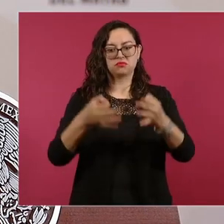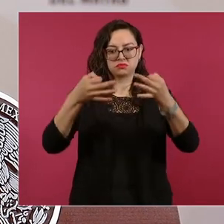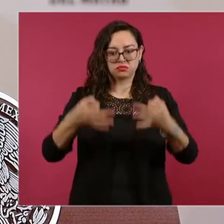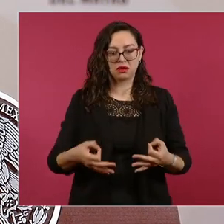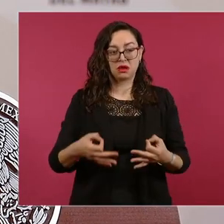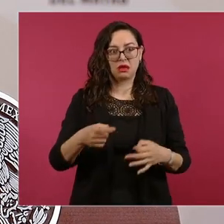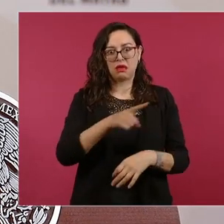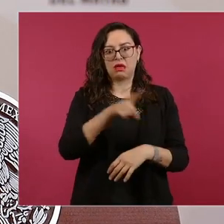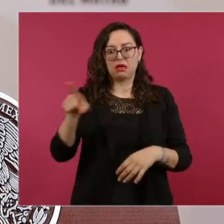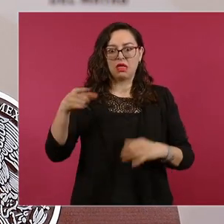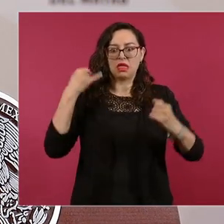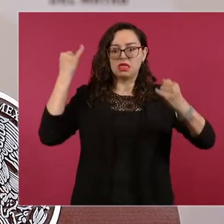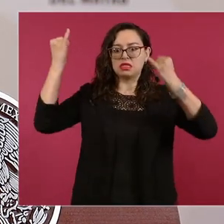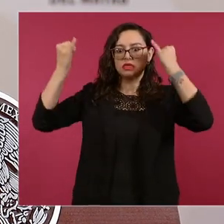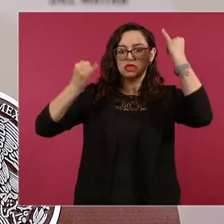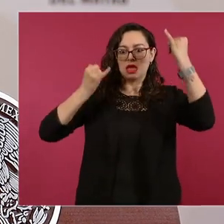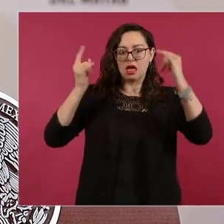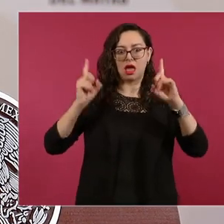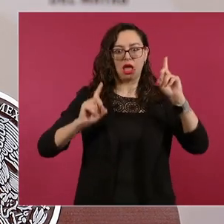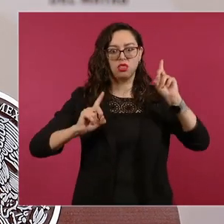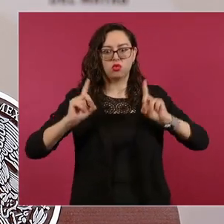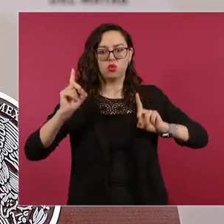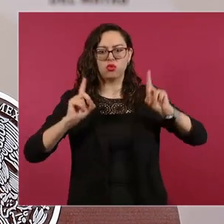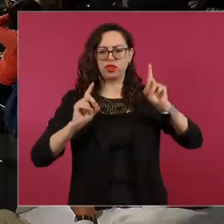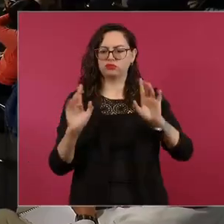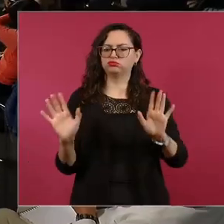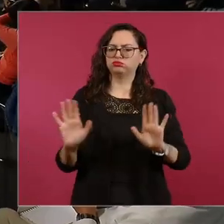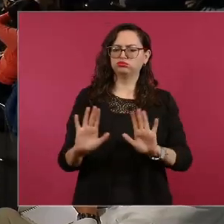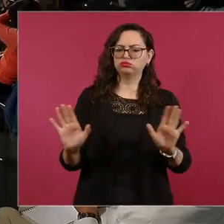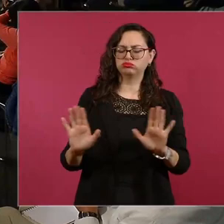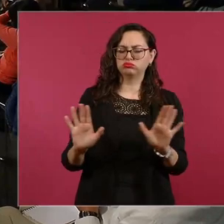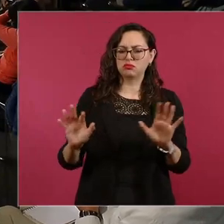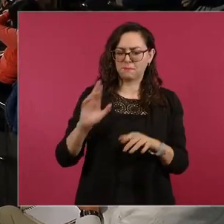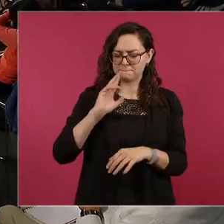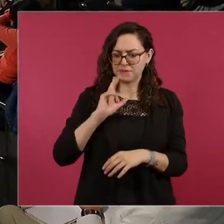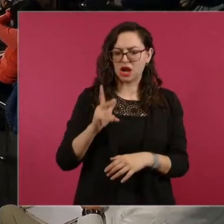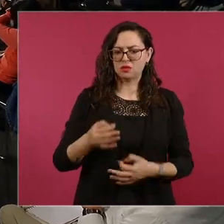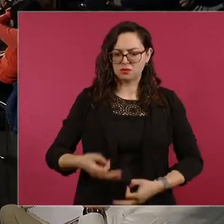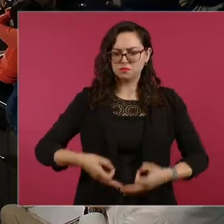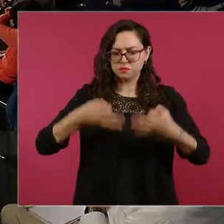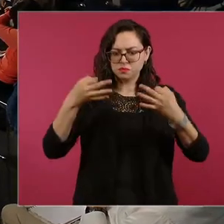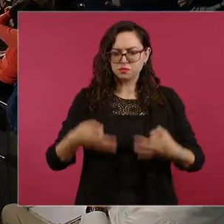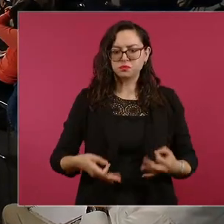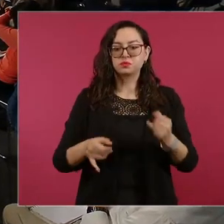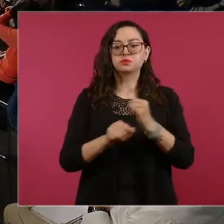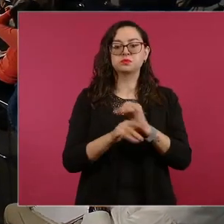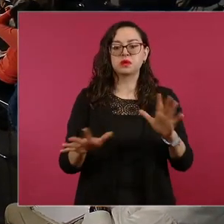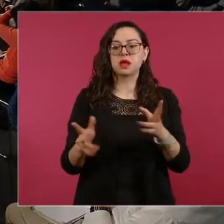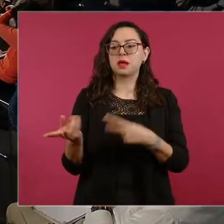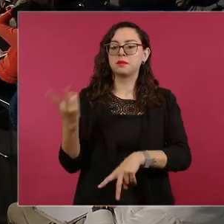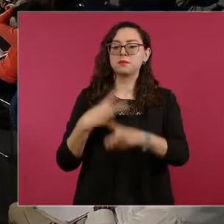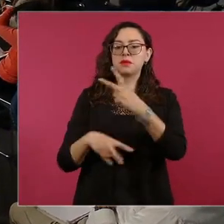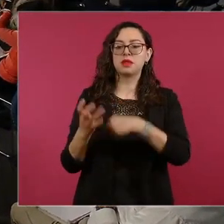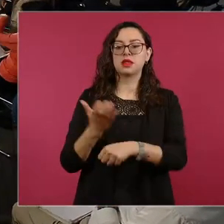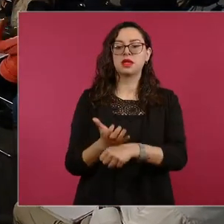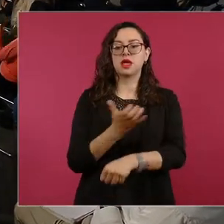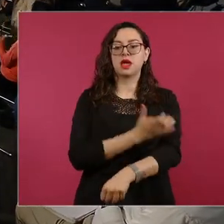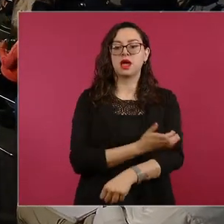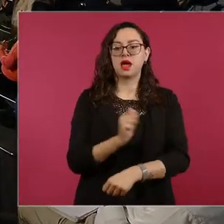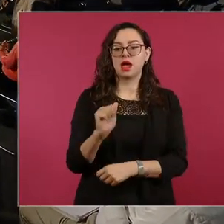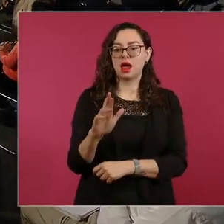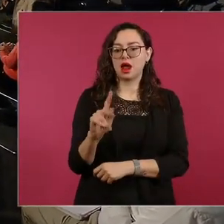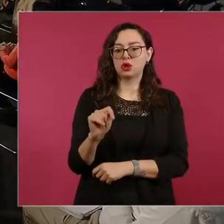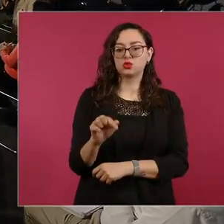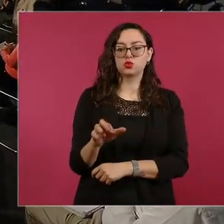está aquí con nosotros el maestro Arturo Medina,